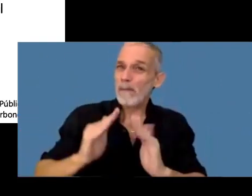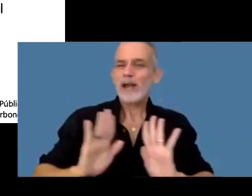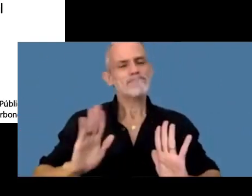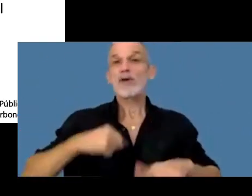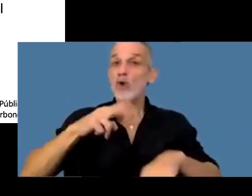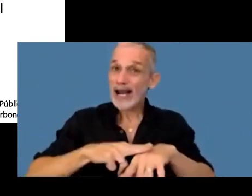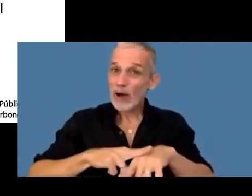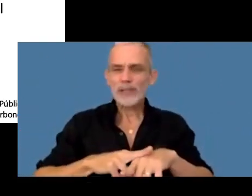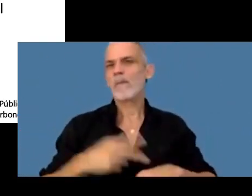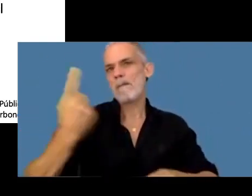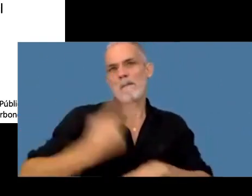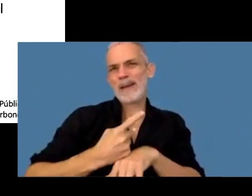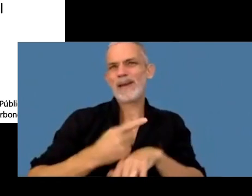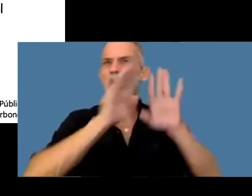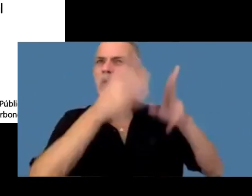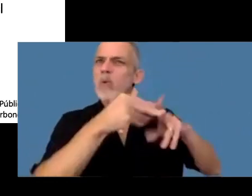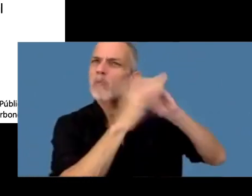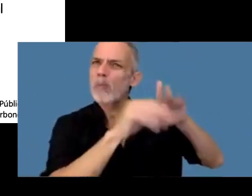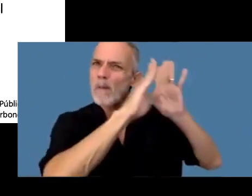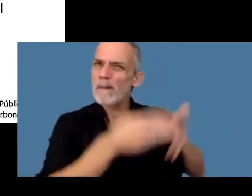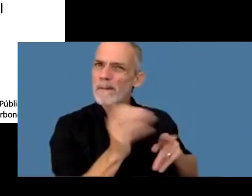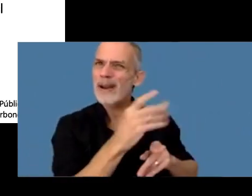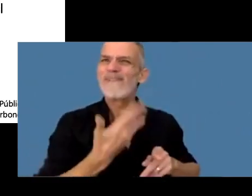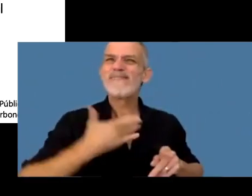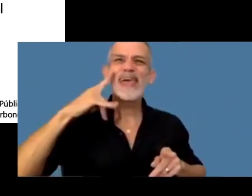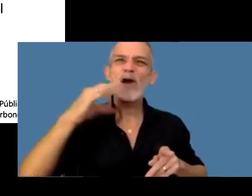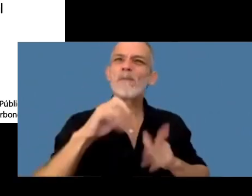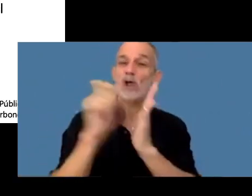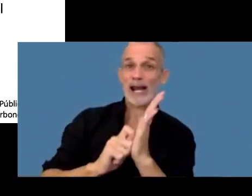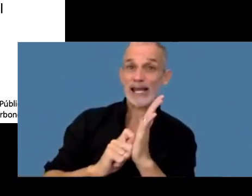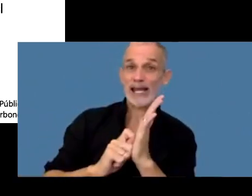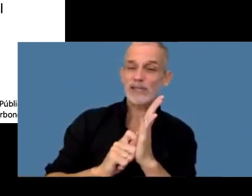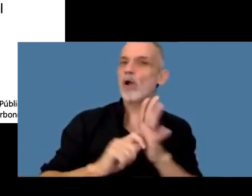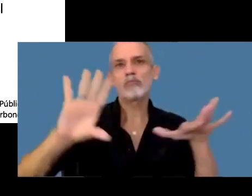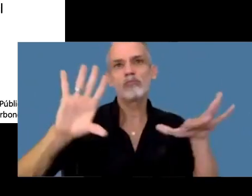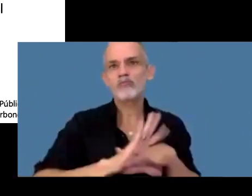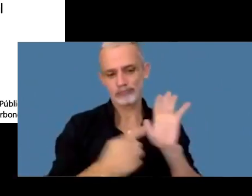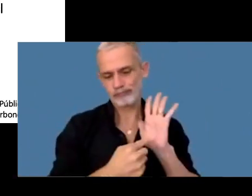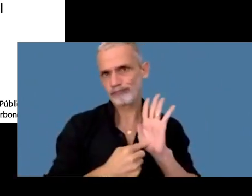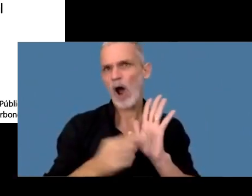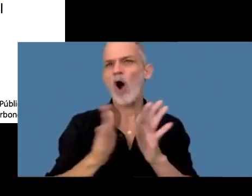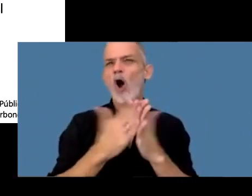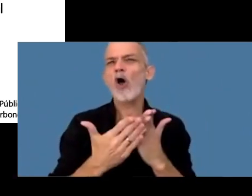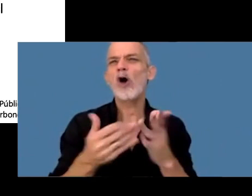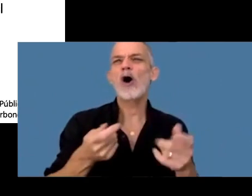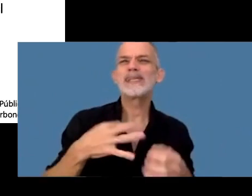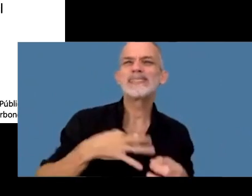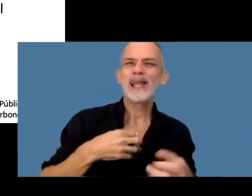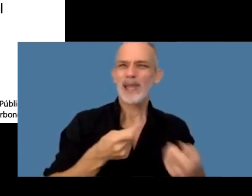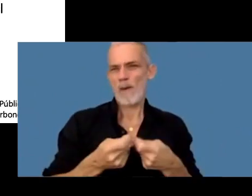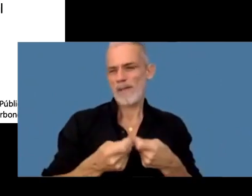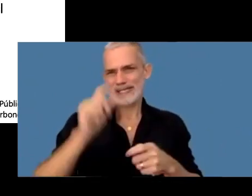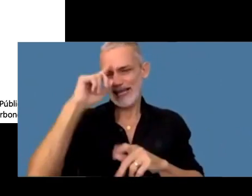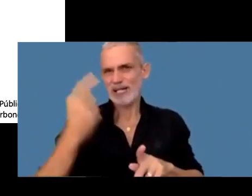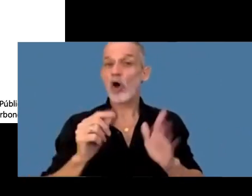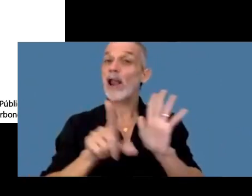constituyan ese fideicomiso y lo registren en los términos del Código Civil y Comercial de la Nación. Esto es la 33 del